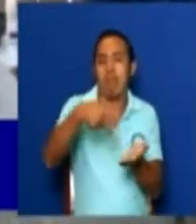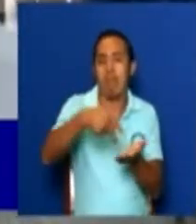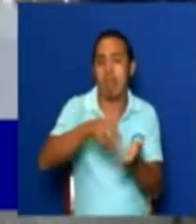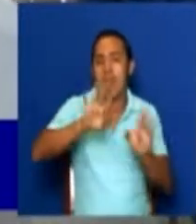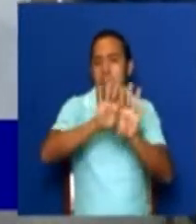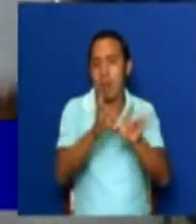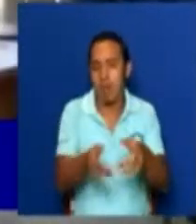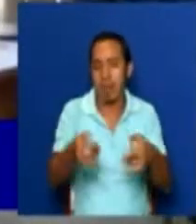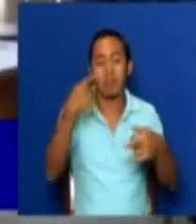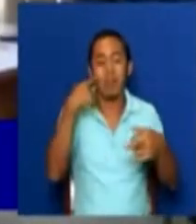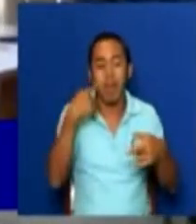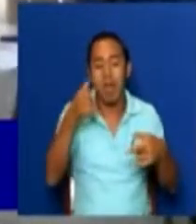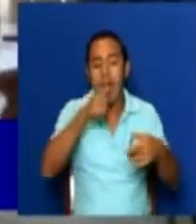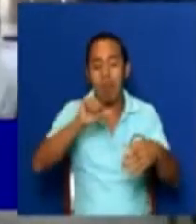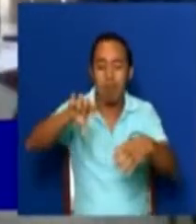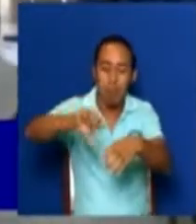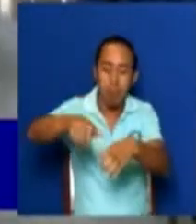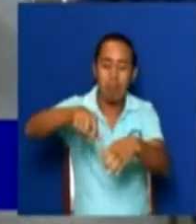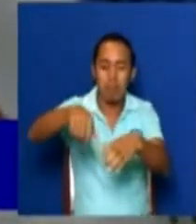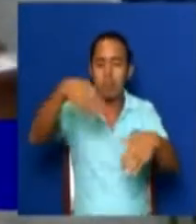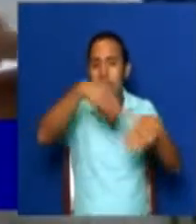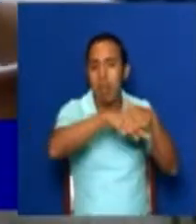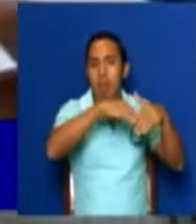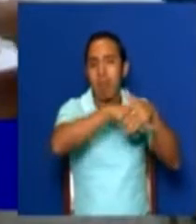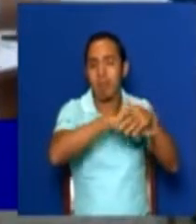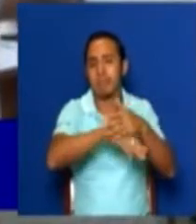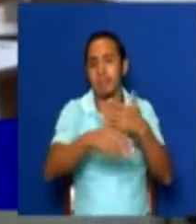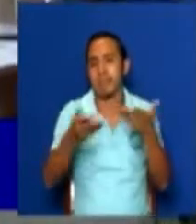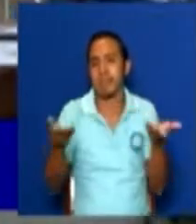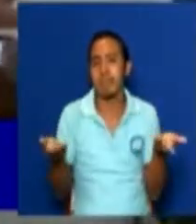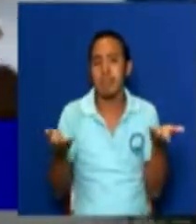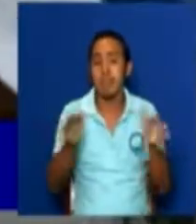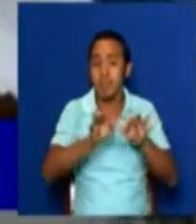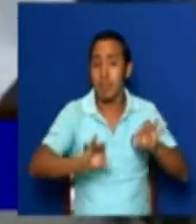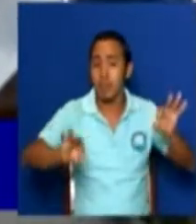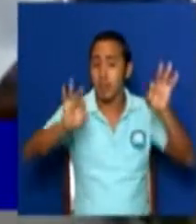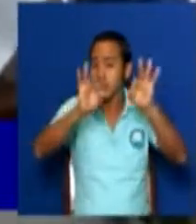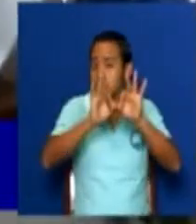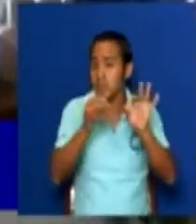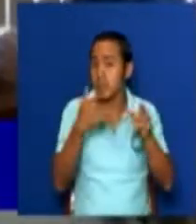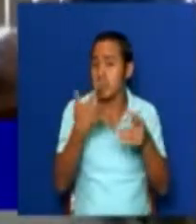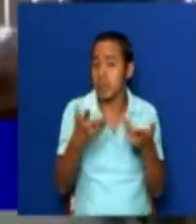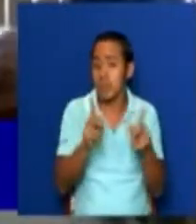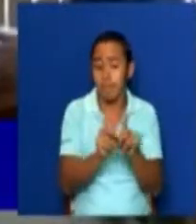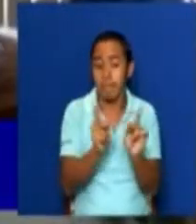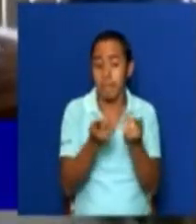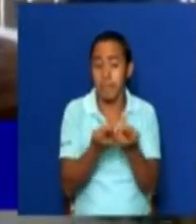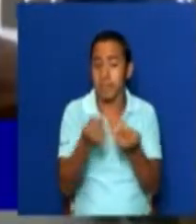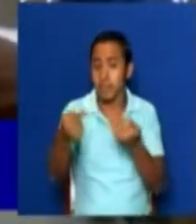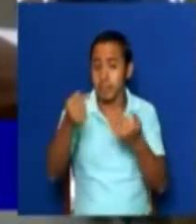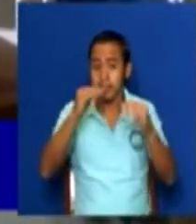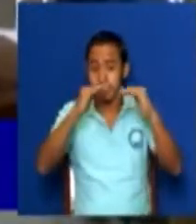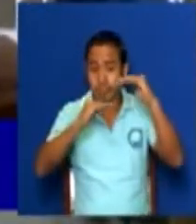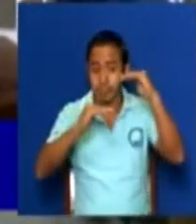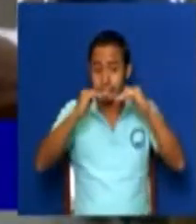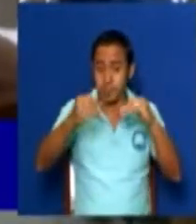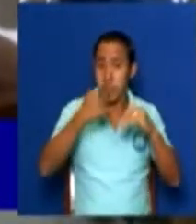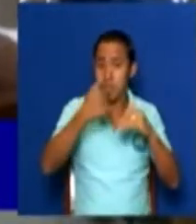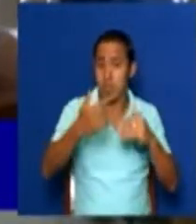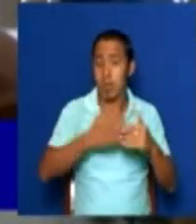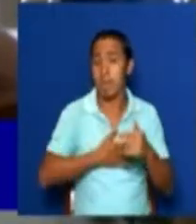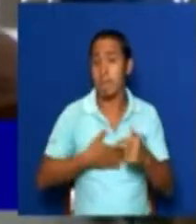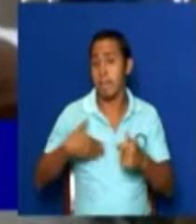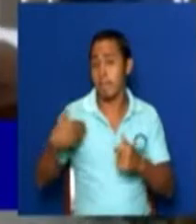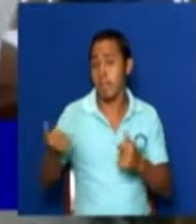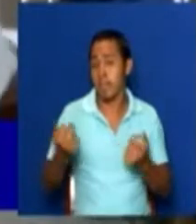mujeres. Entonces, ¿por qué es importante el agua como recurso público y sostenerla? Porque mejora la calidad de